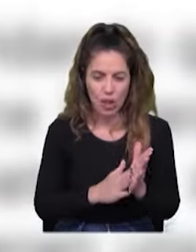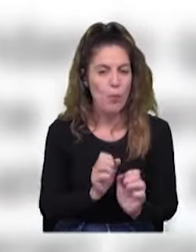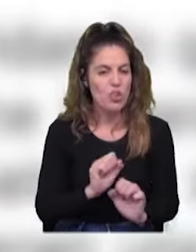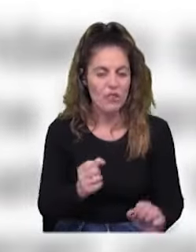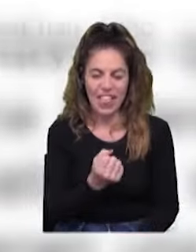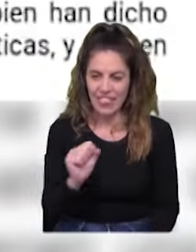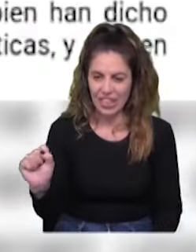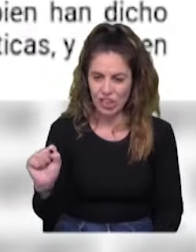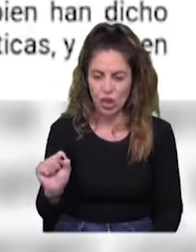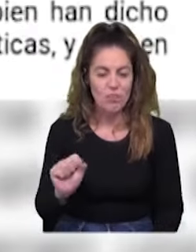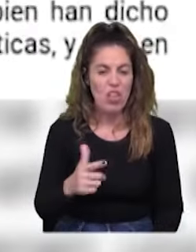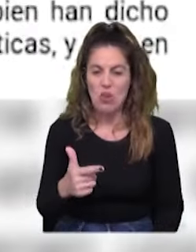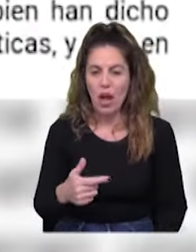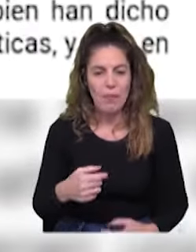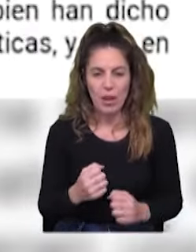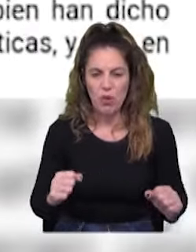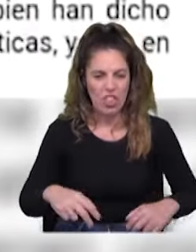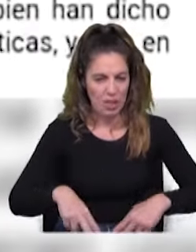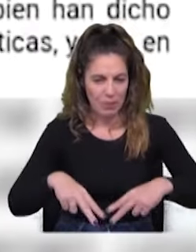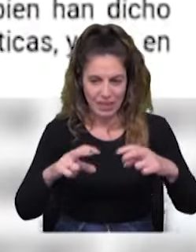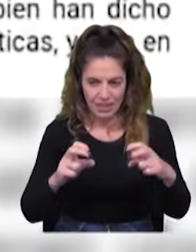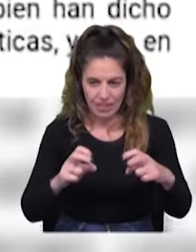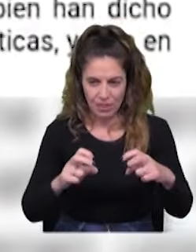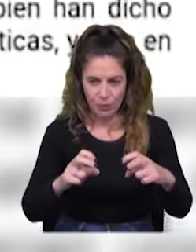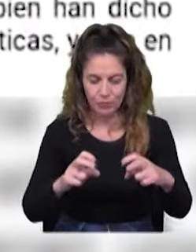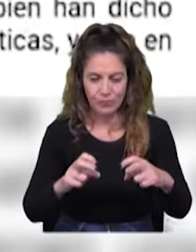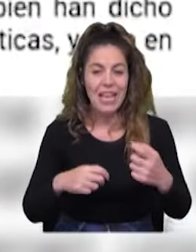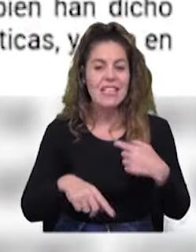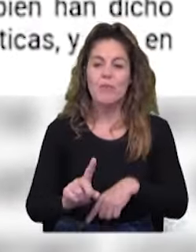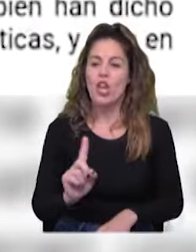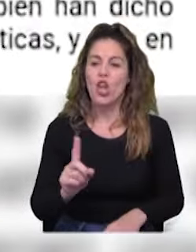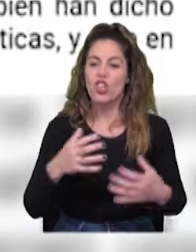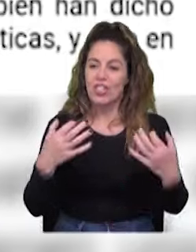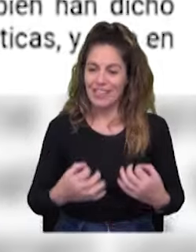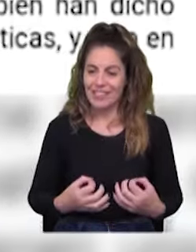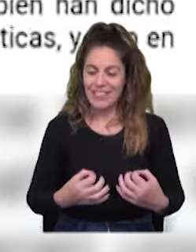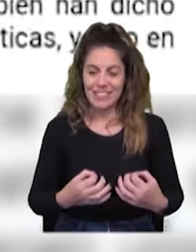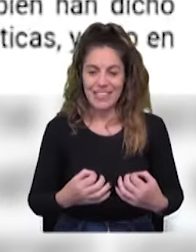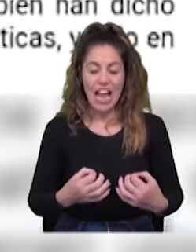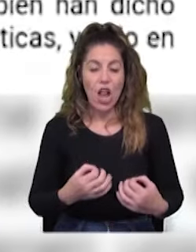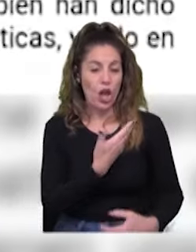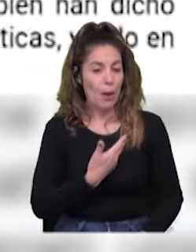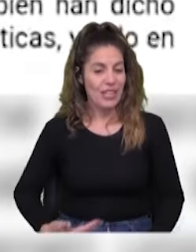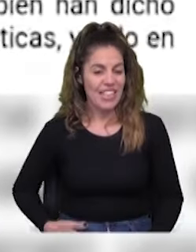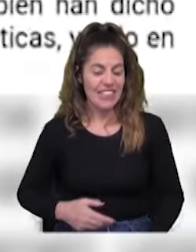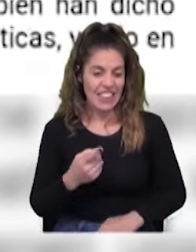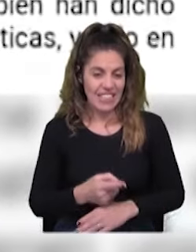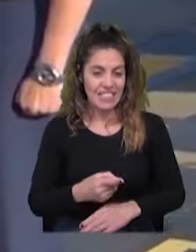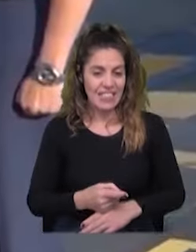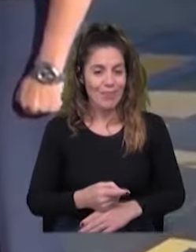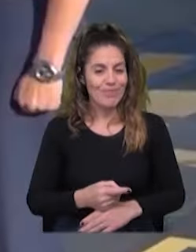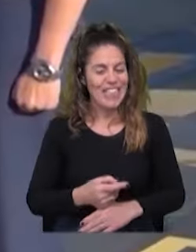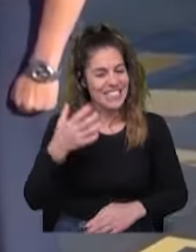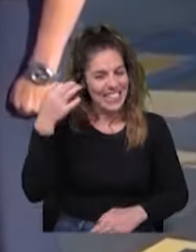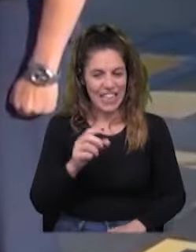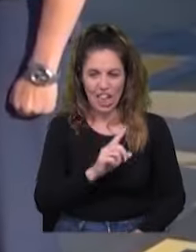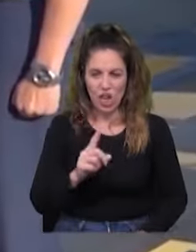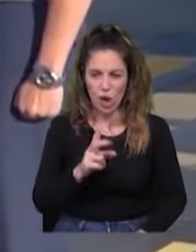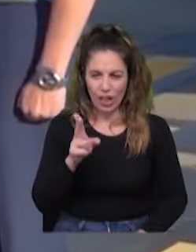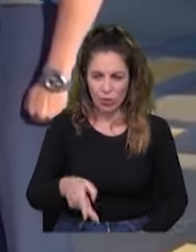delito por lo que no Hay mérito para una investigación penal si bien no hay certeza de lo que Sánchez decidirá este lunes especula que no renunciará y